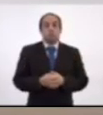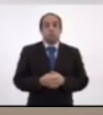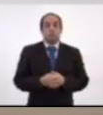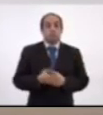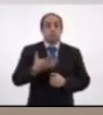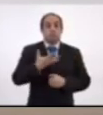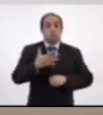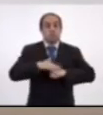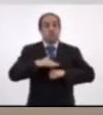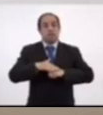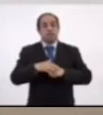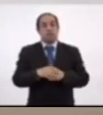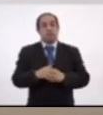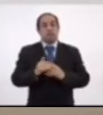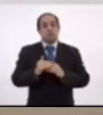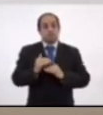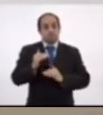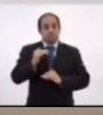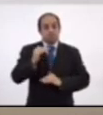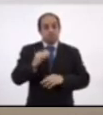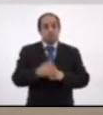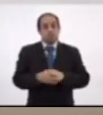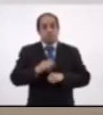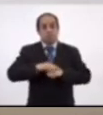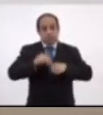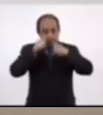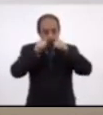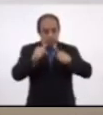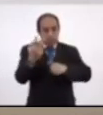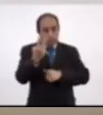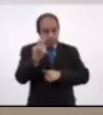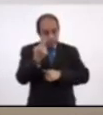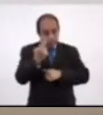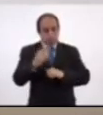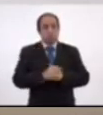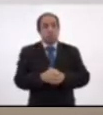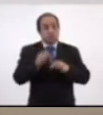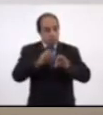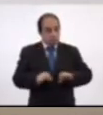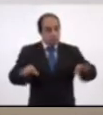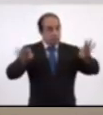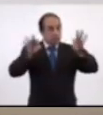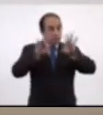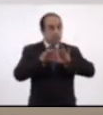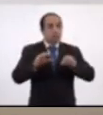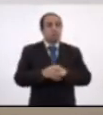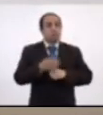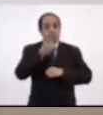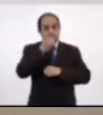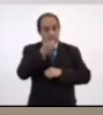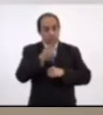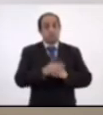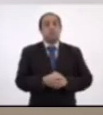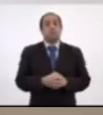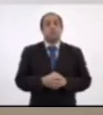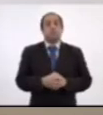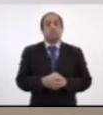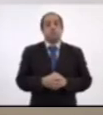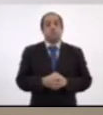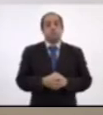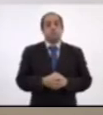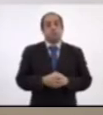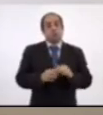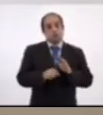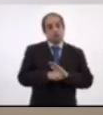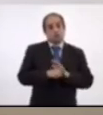más tuvimos que crecer, en donde más tuvimos que atender, y creo que es importante señalarlo. Para ponerles